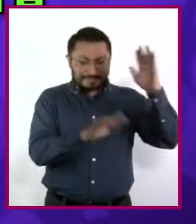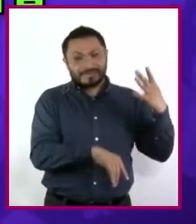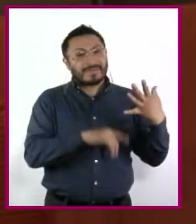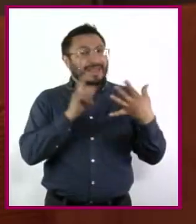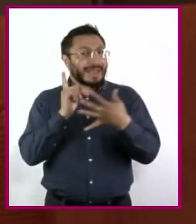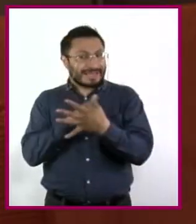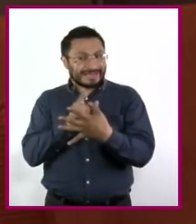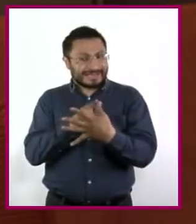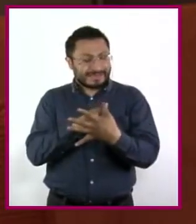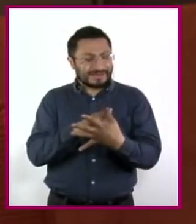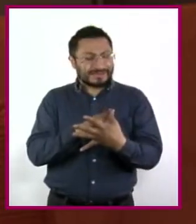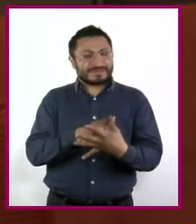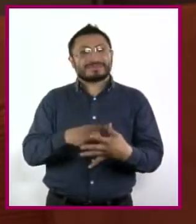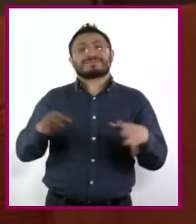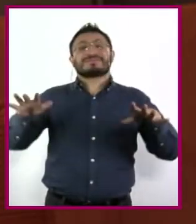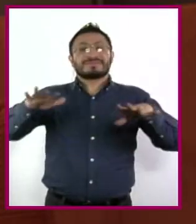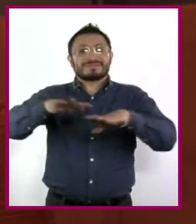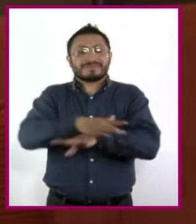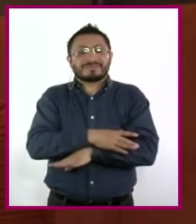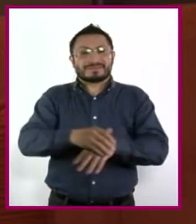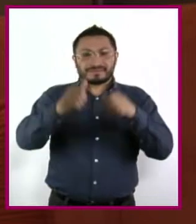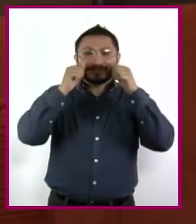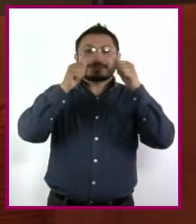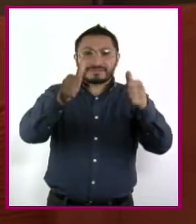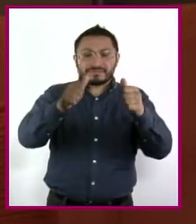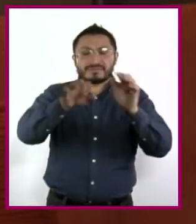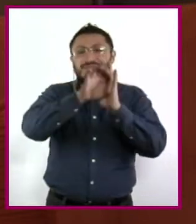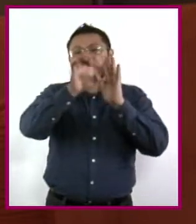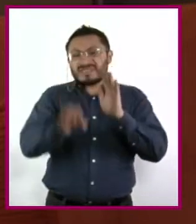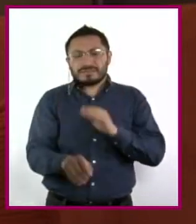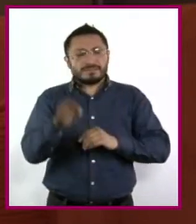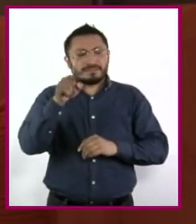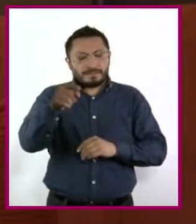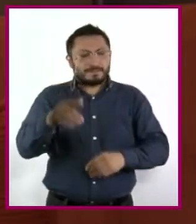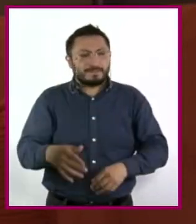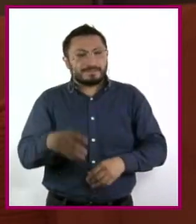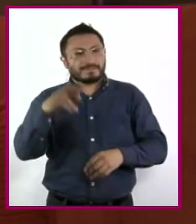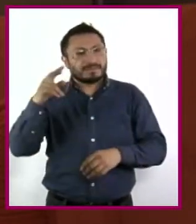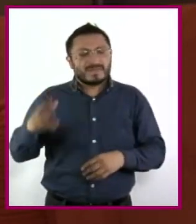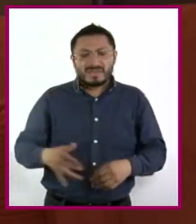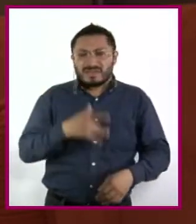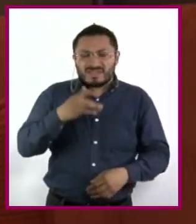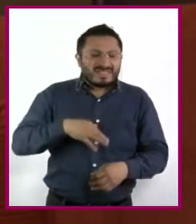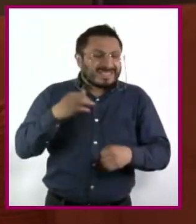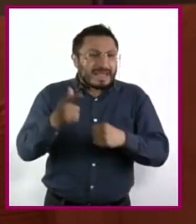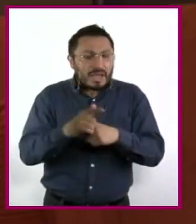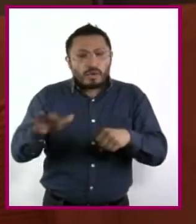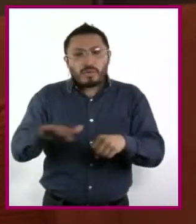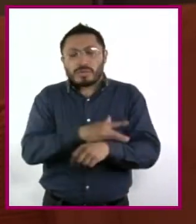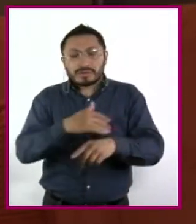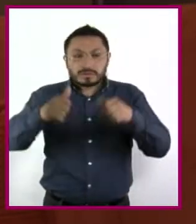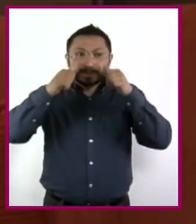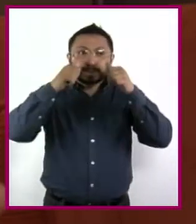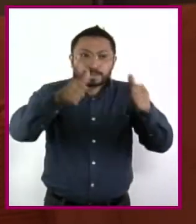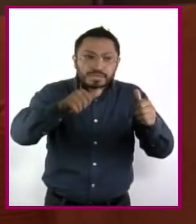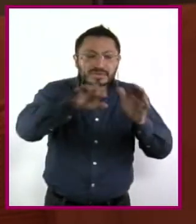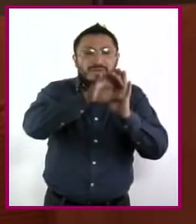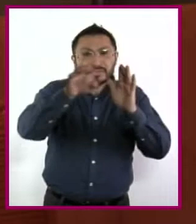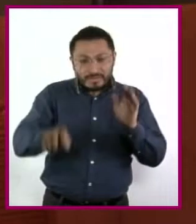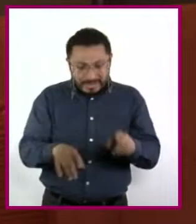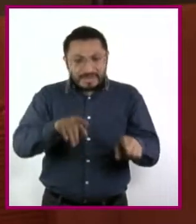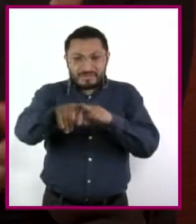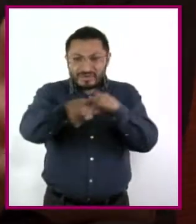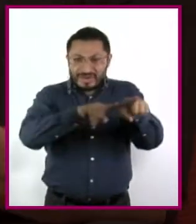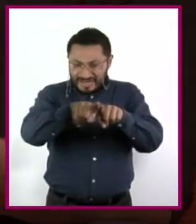atención. Cuando estás inmerso en la emoción es porque tu atención está centrada en un punto fijo. Volvamos al ejemplo de tu hermano y